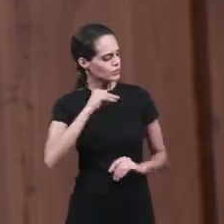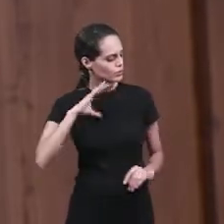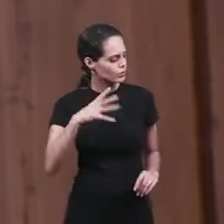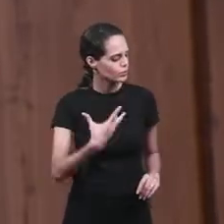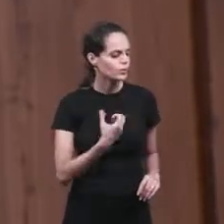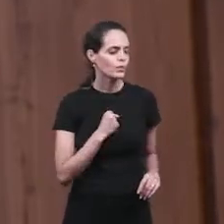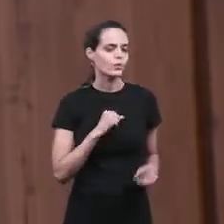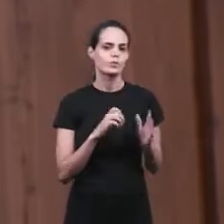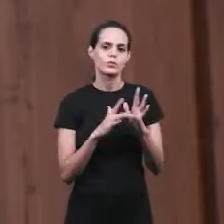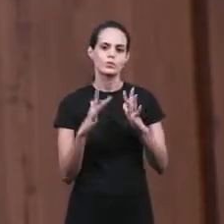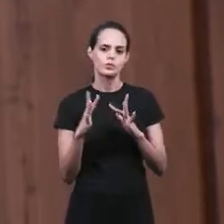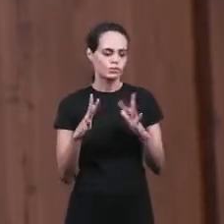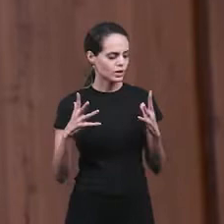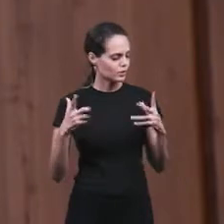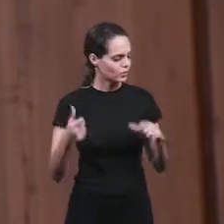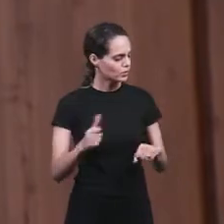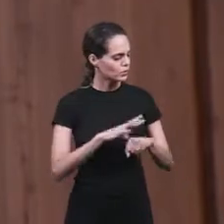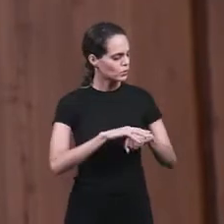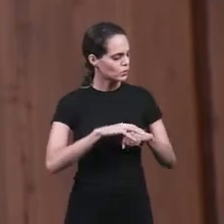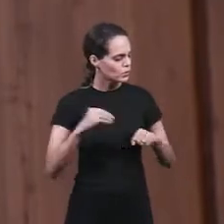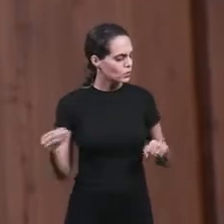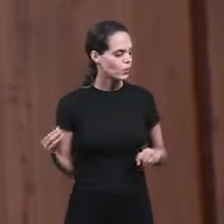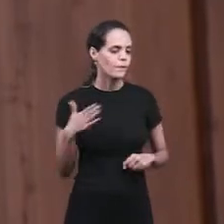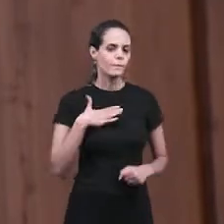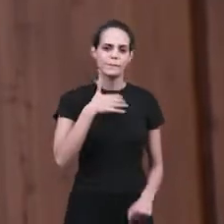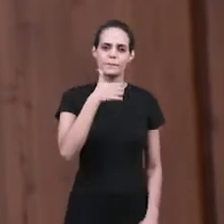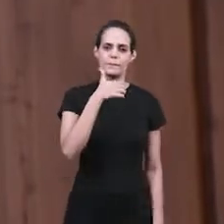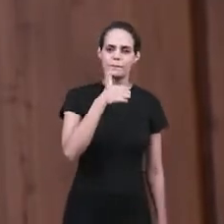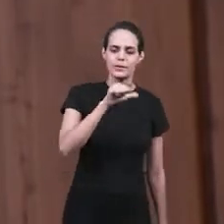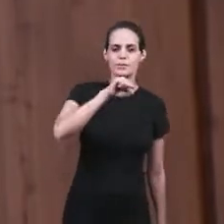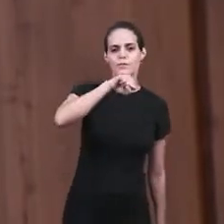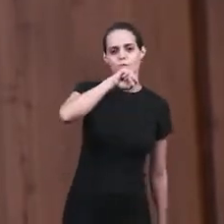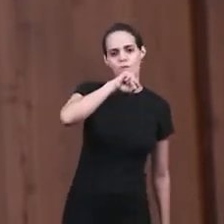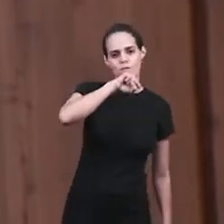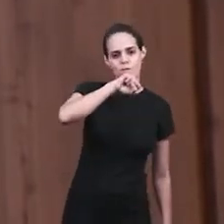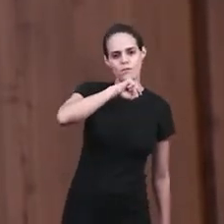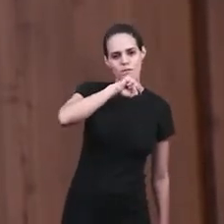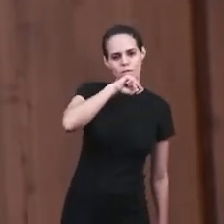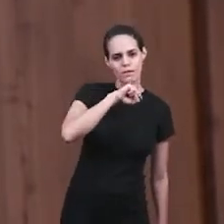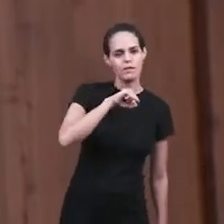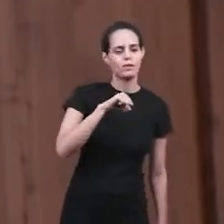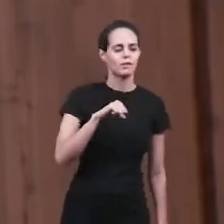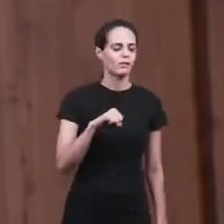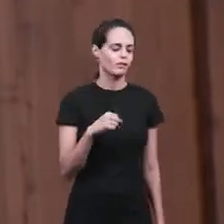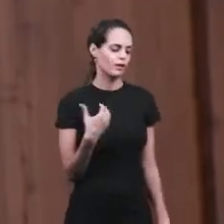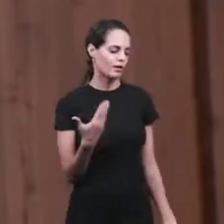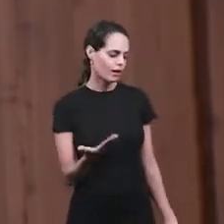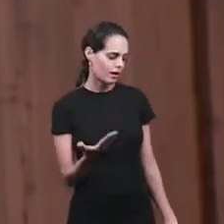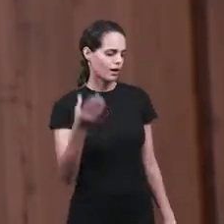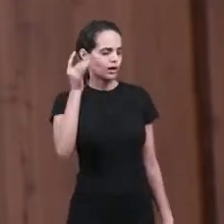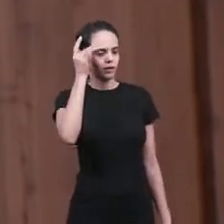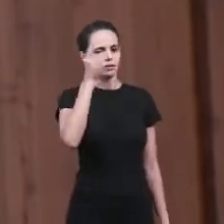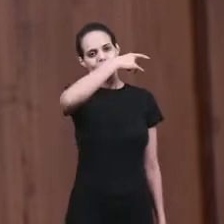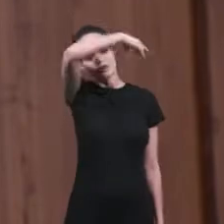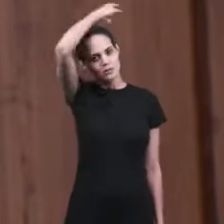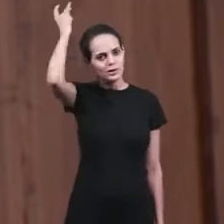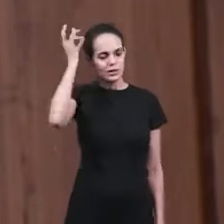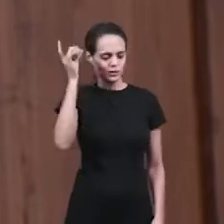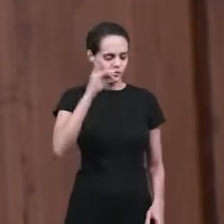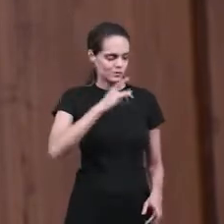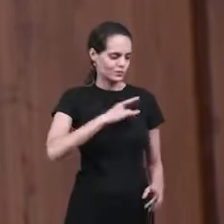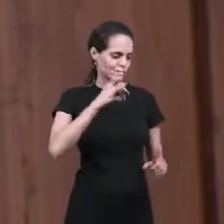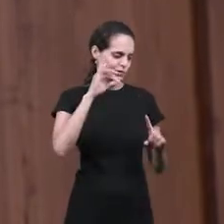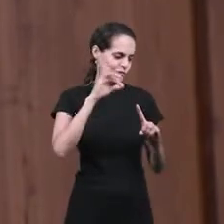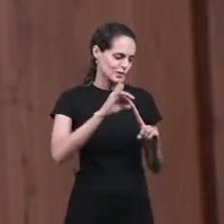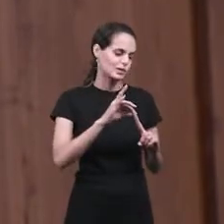tu abuela, que Jesús abrió una puerta de empleo, que fuiste bautizado con el Espíritu Santo, que tuviste una